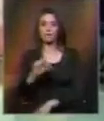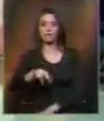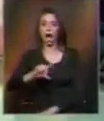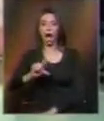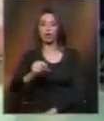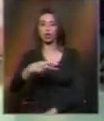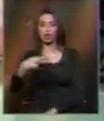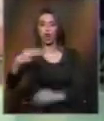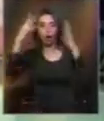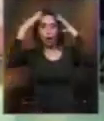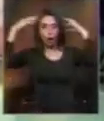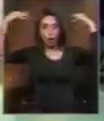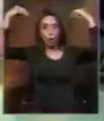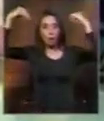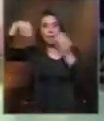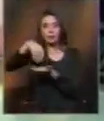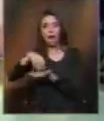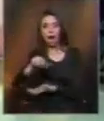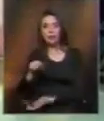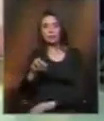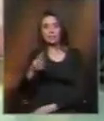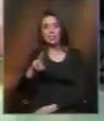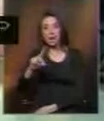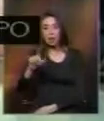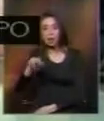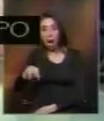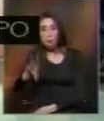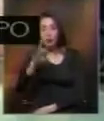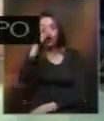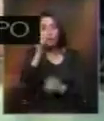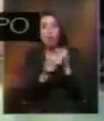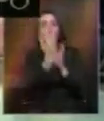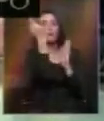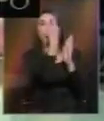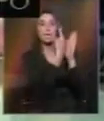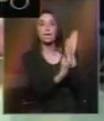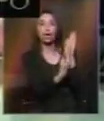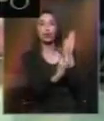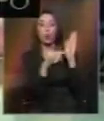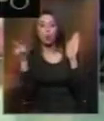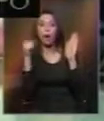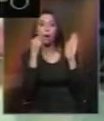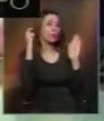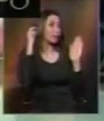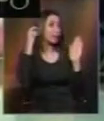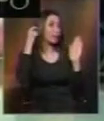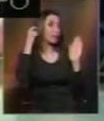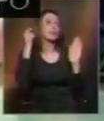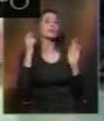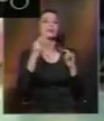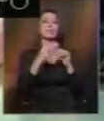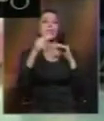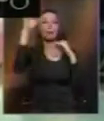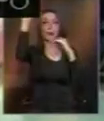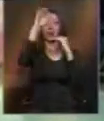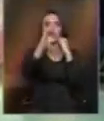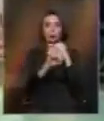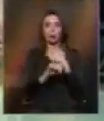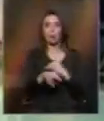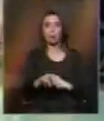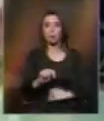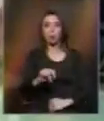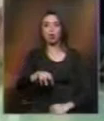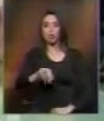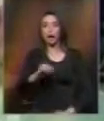en Ámsterdam anunció que descubrieron una nueva pintura del artista. Se llama Puesta de Sol en Montmajou, es un cuadro pintado